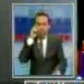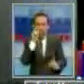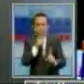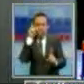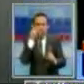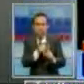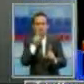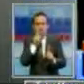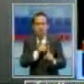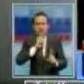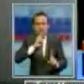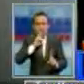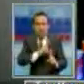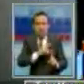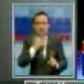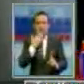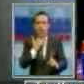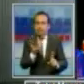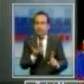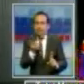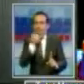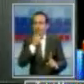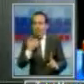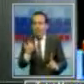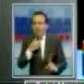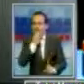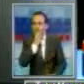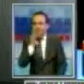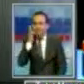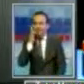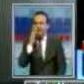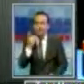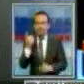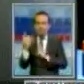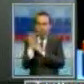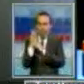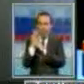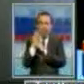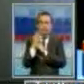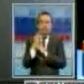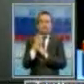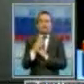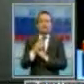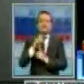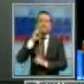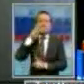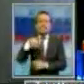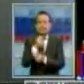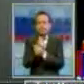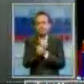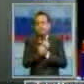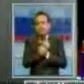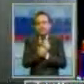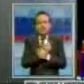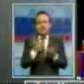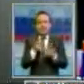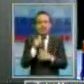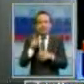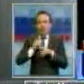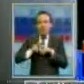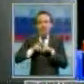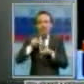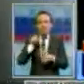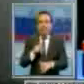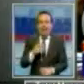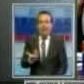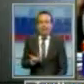personalizada, responden en forma también personalizada. No, yo creo que él fue atacado inmisericordiamente y realmente no estaba preparado para eso.